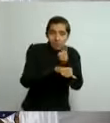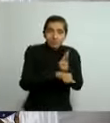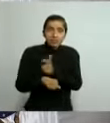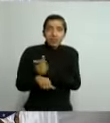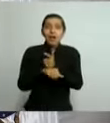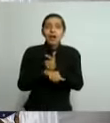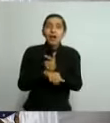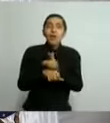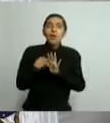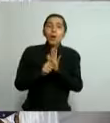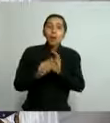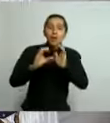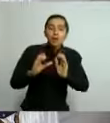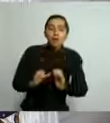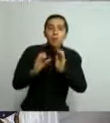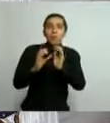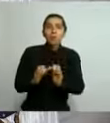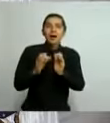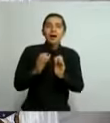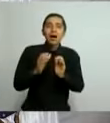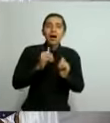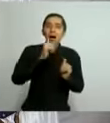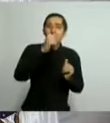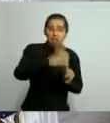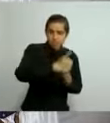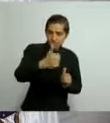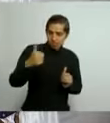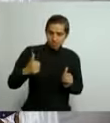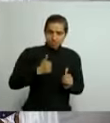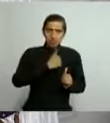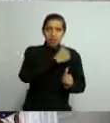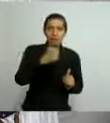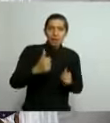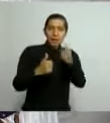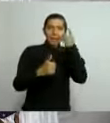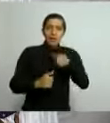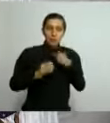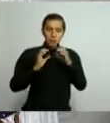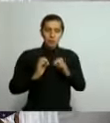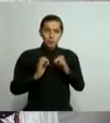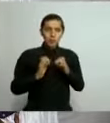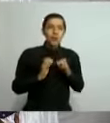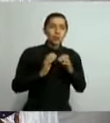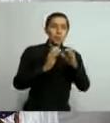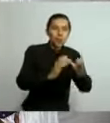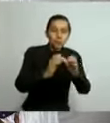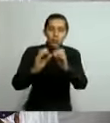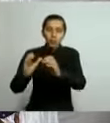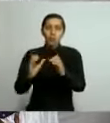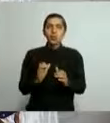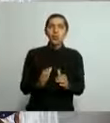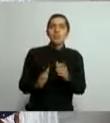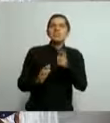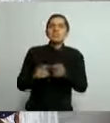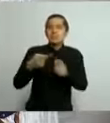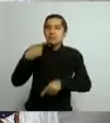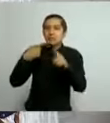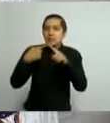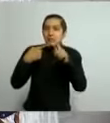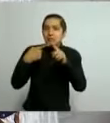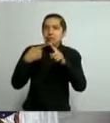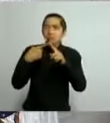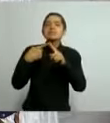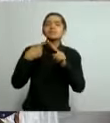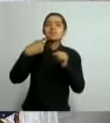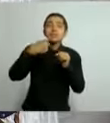que debemos de aplicar individualmente para protegernos y proteger a los demás. Uno, aislamiento